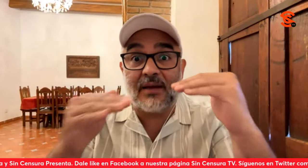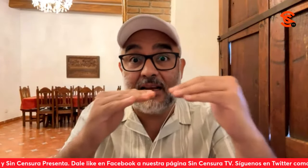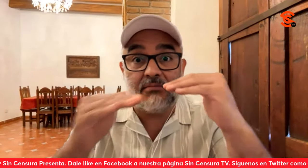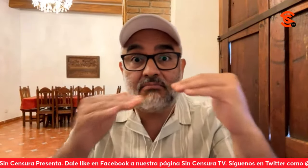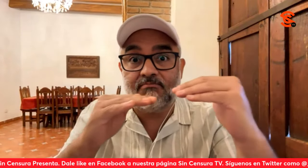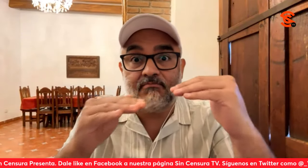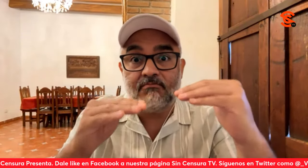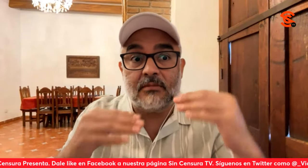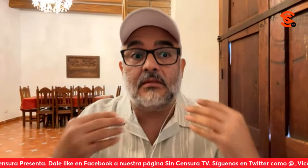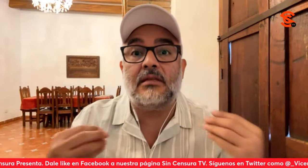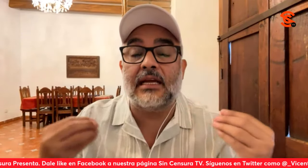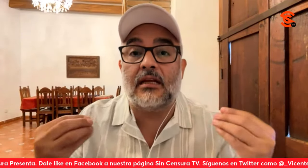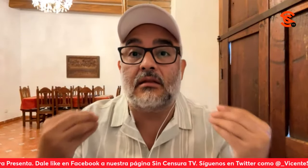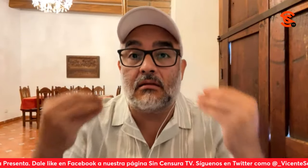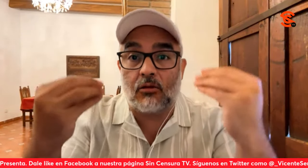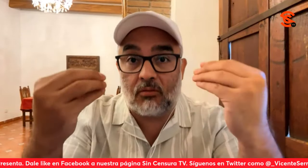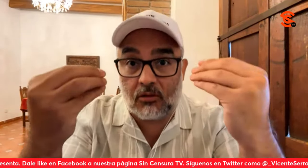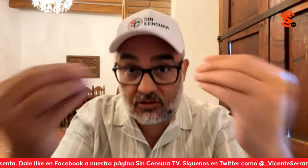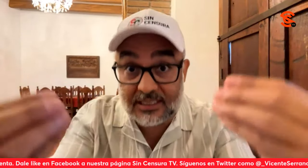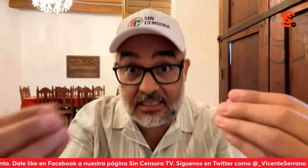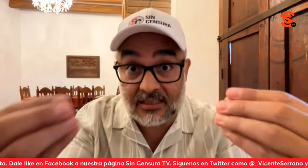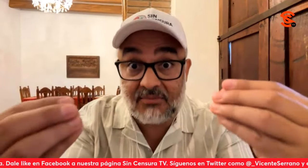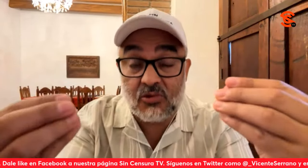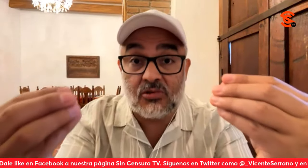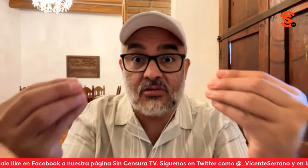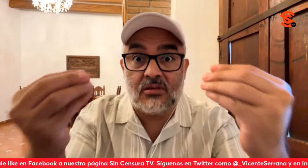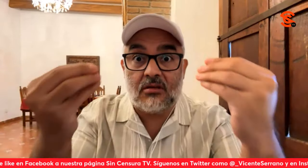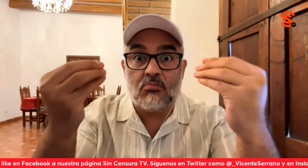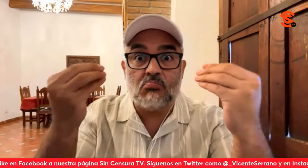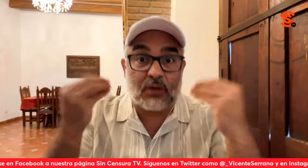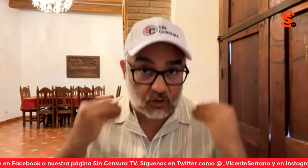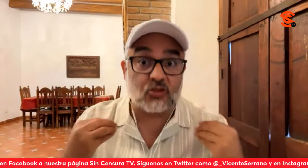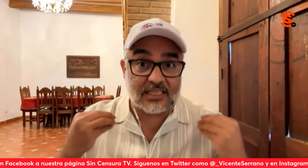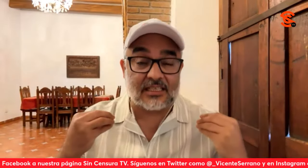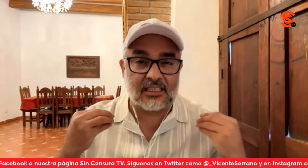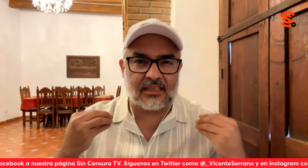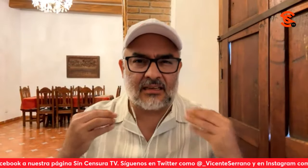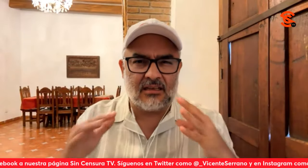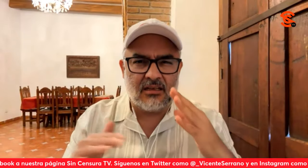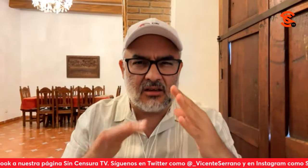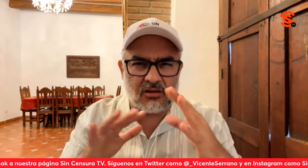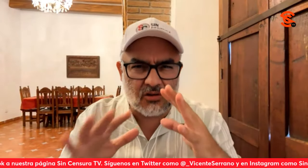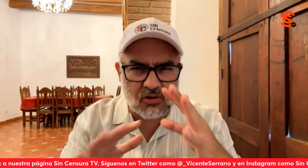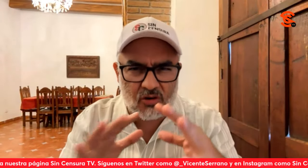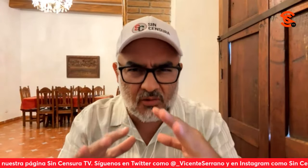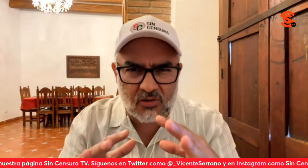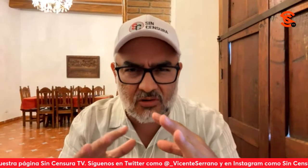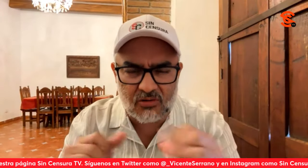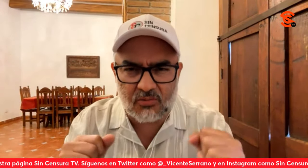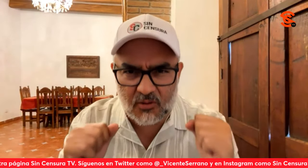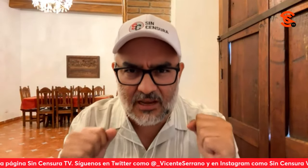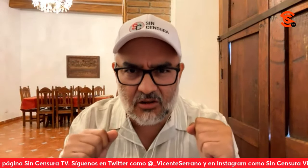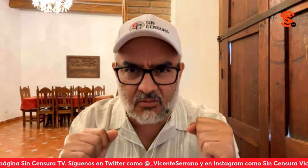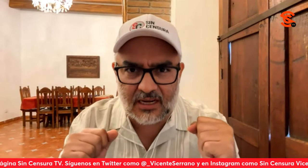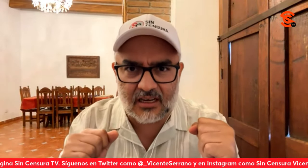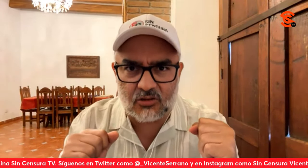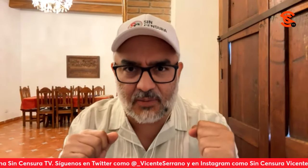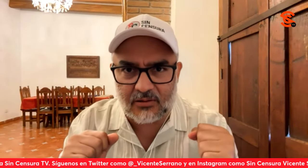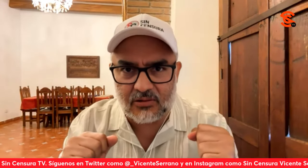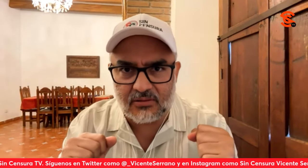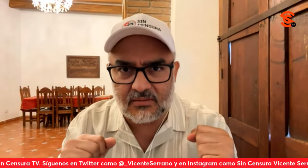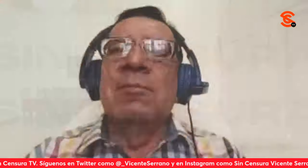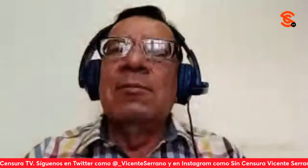mismo nivel de los necesitamos pero nos necesitan o cómo voy bien o me